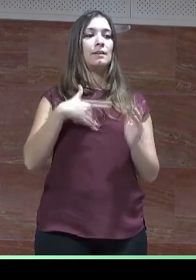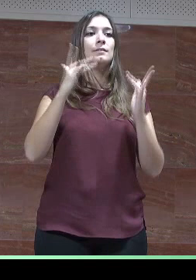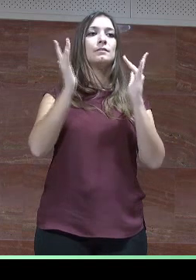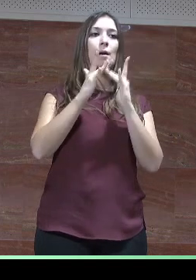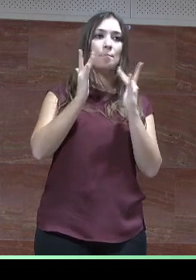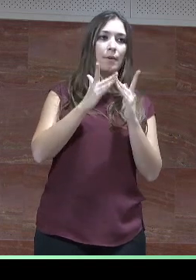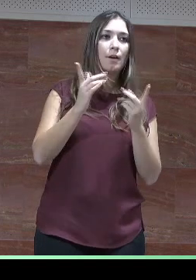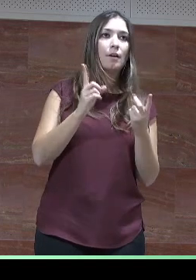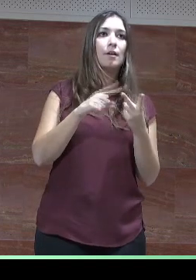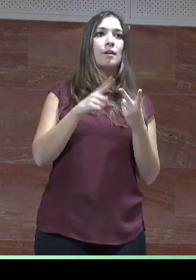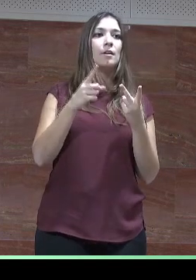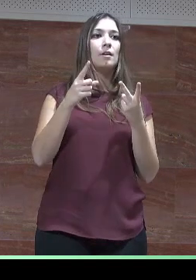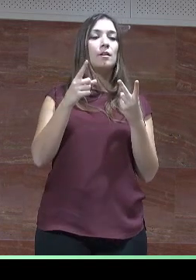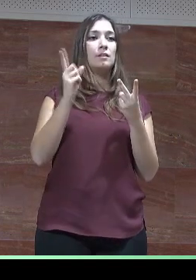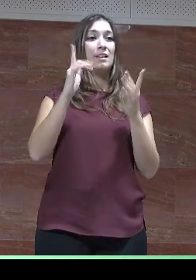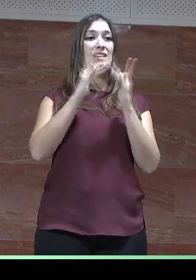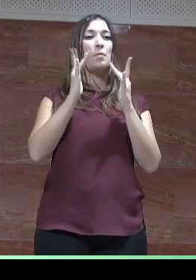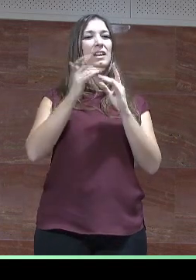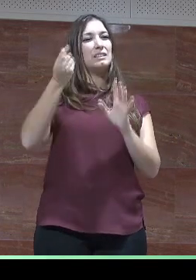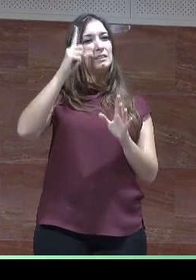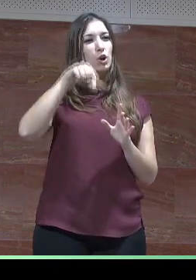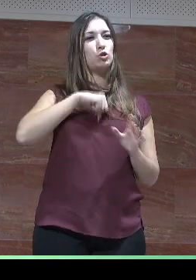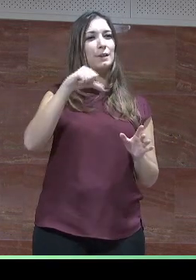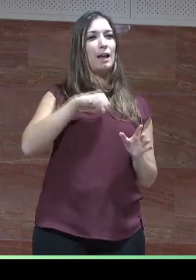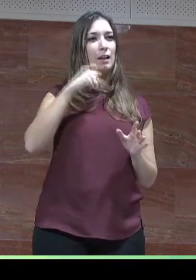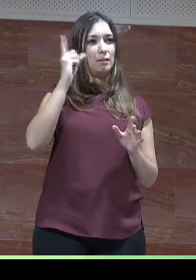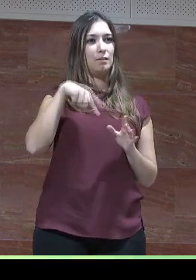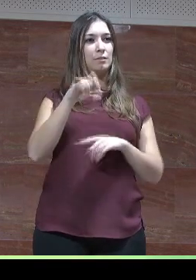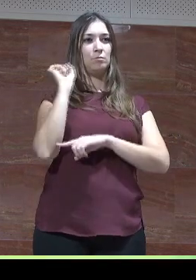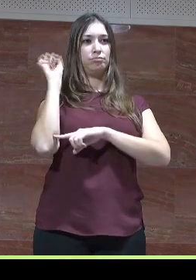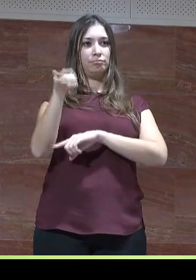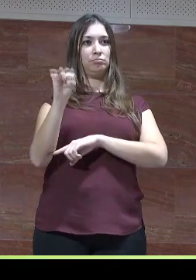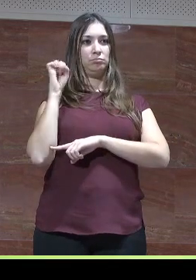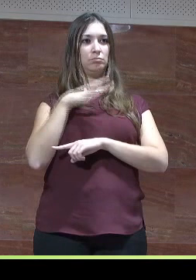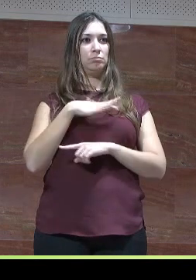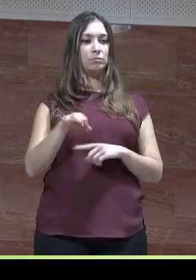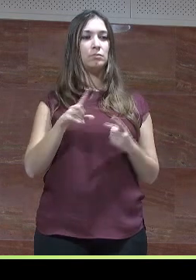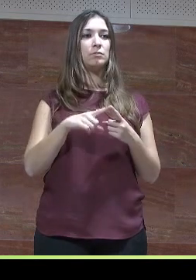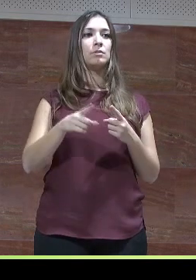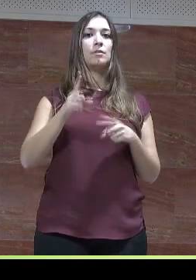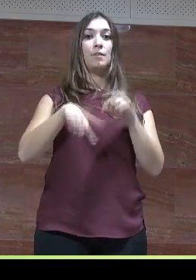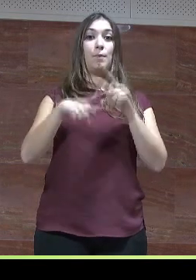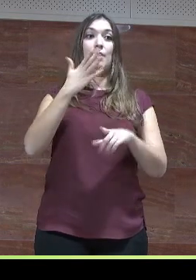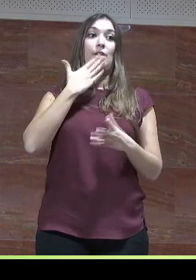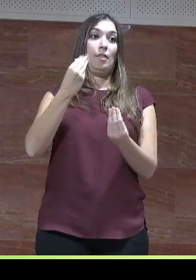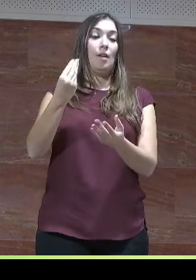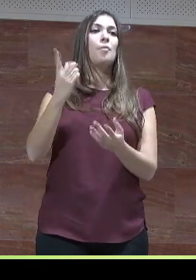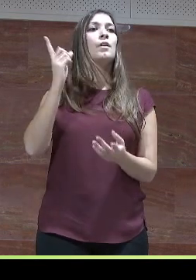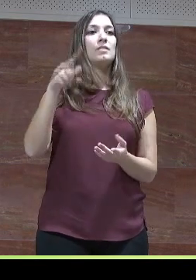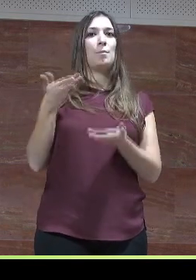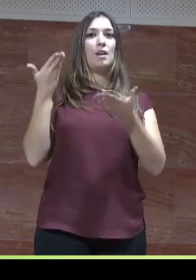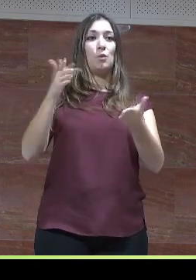cama, digamos que es como una cama de hospital, cuando ya lo hacen no solo para la persona, pero también para